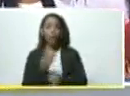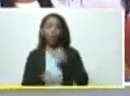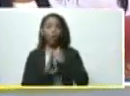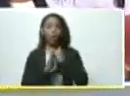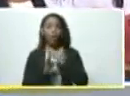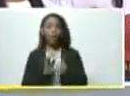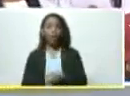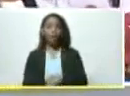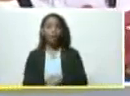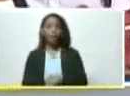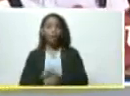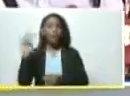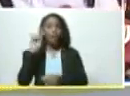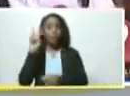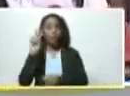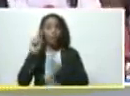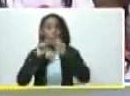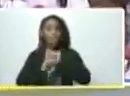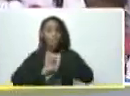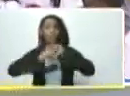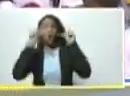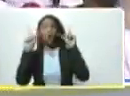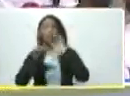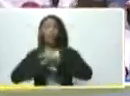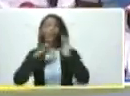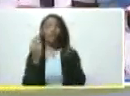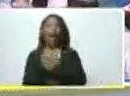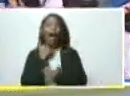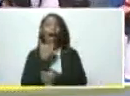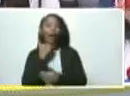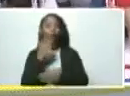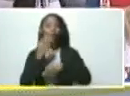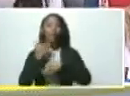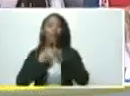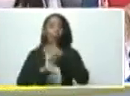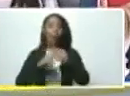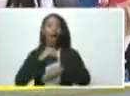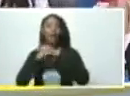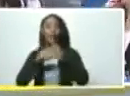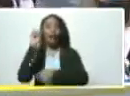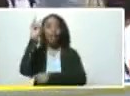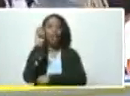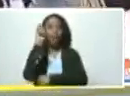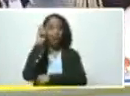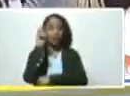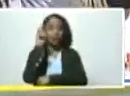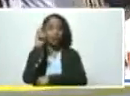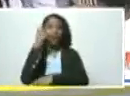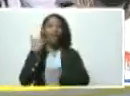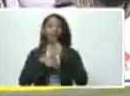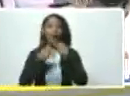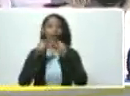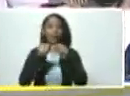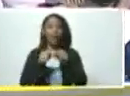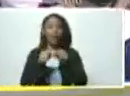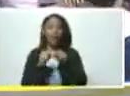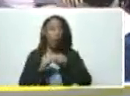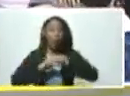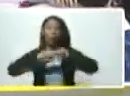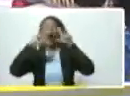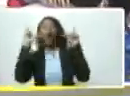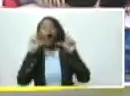todavía. Venezuela va a sorprender al mundo con algo que vamos a lanzar el viernes y van a quedar